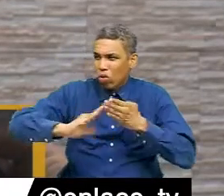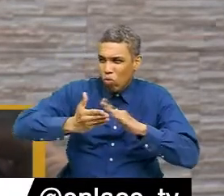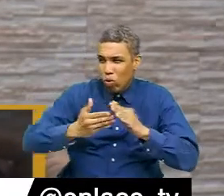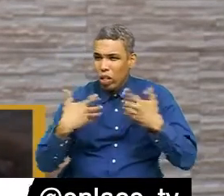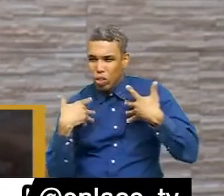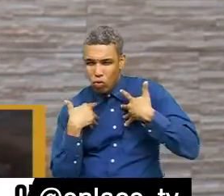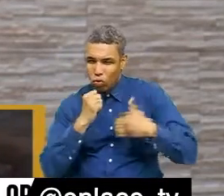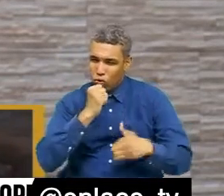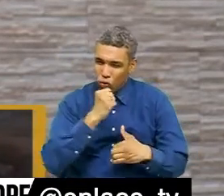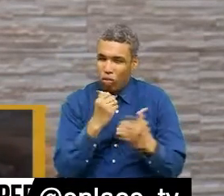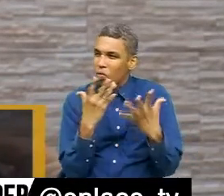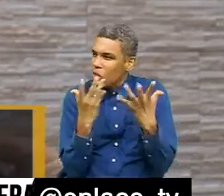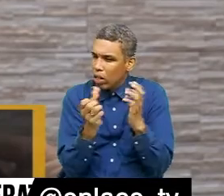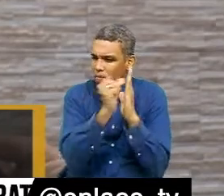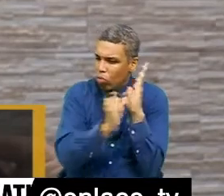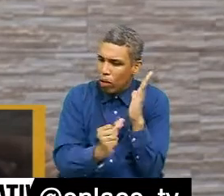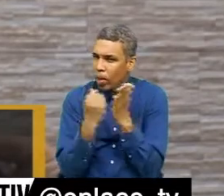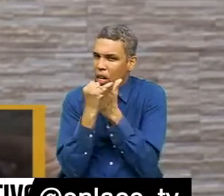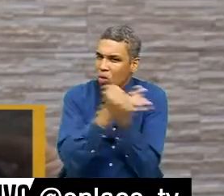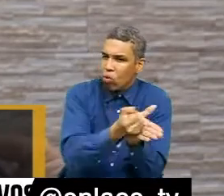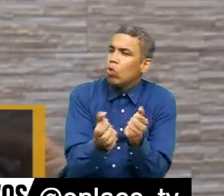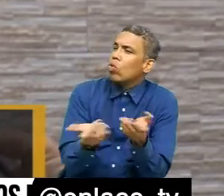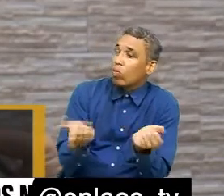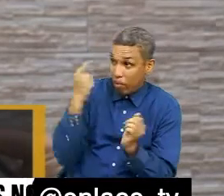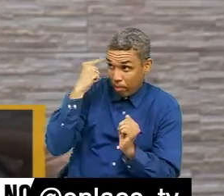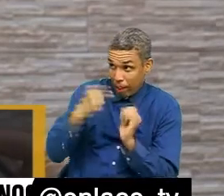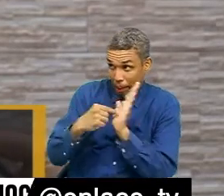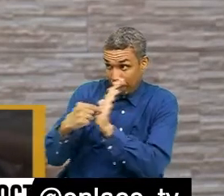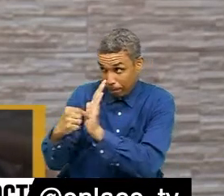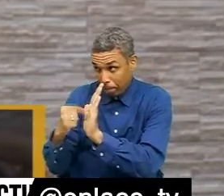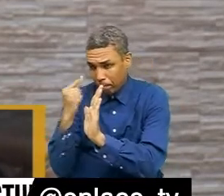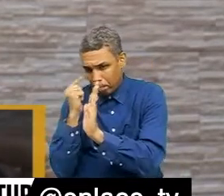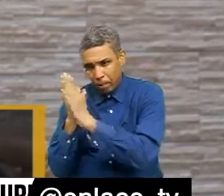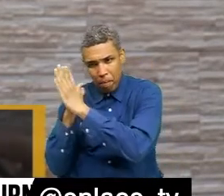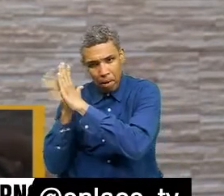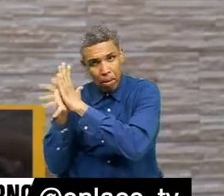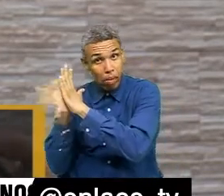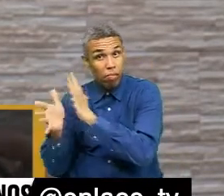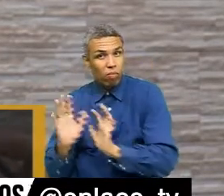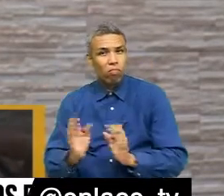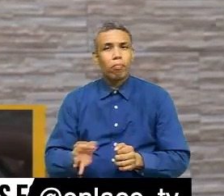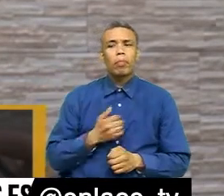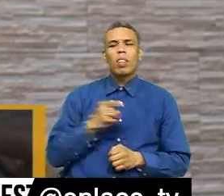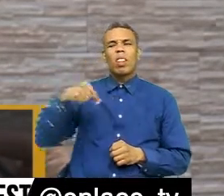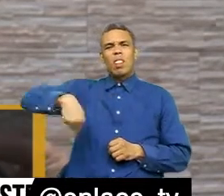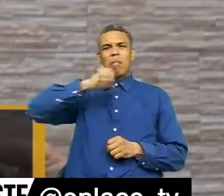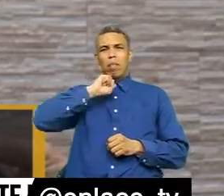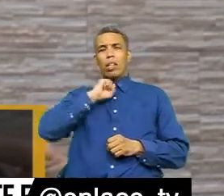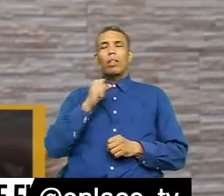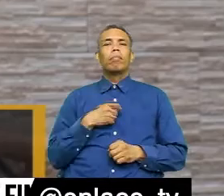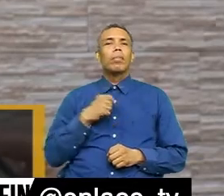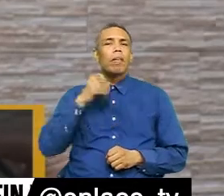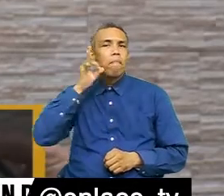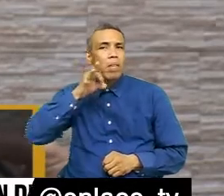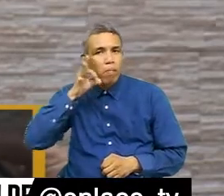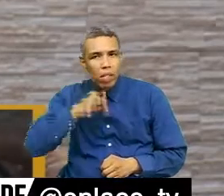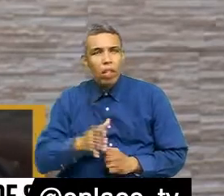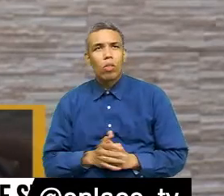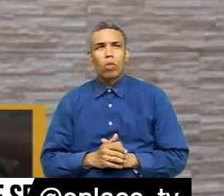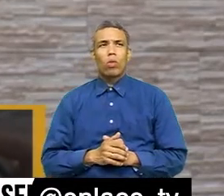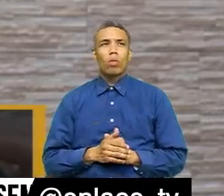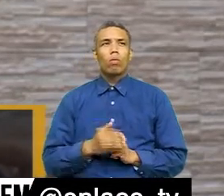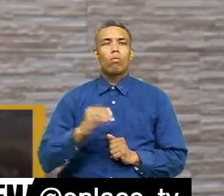país que hemos logrado hacer gracias al apoyo de la Embajada de Suecia. Hemos estado ya en Villavicencio, hemos estado en Carmen de Bolívar, en